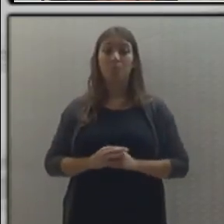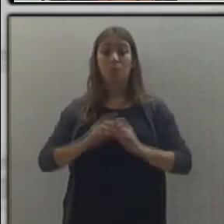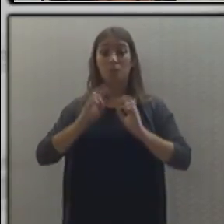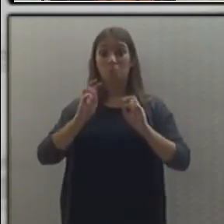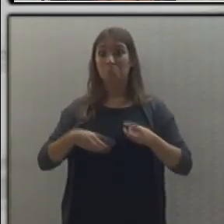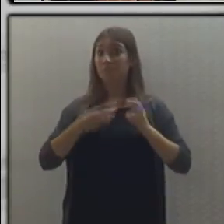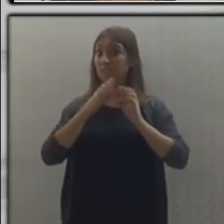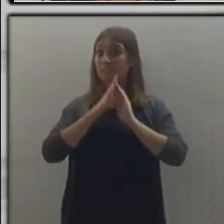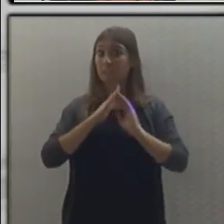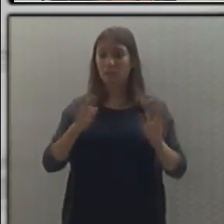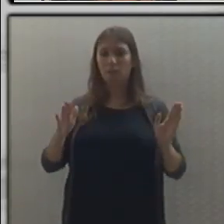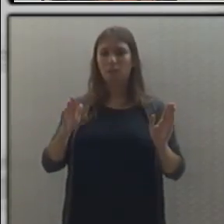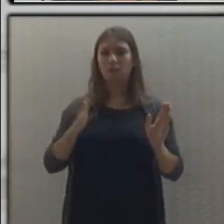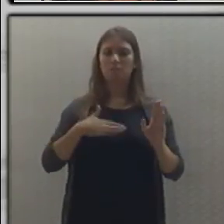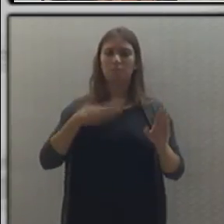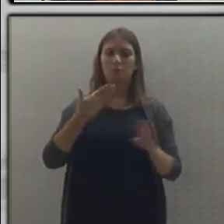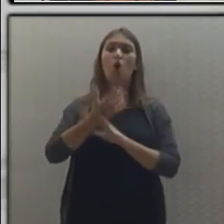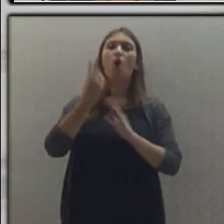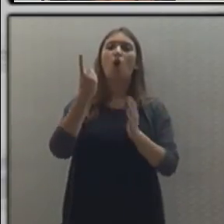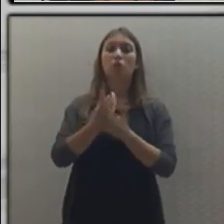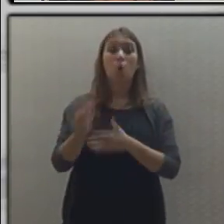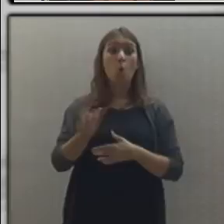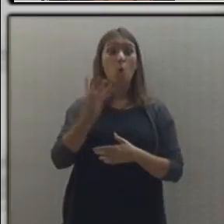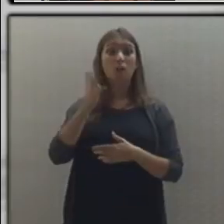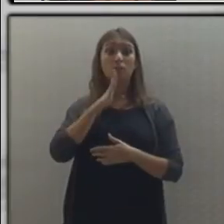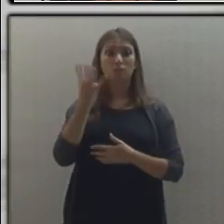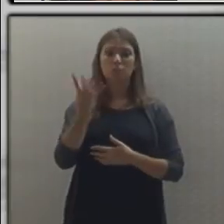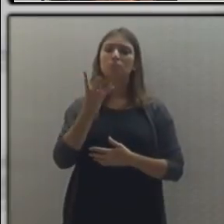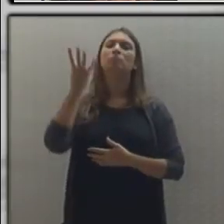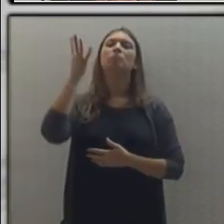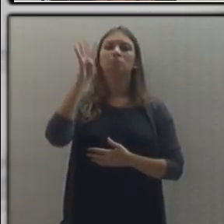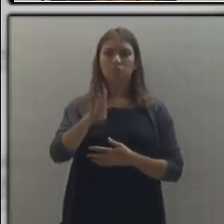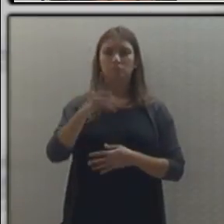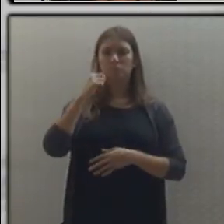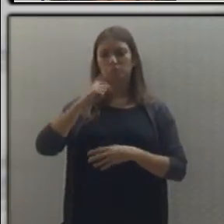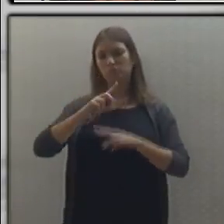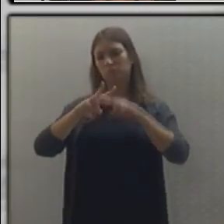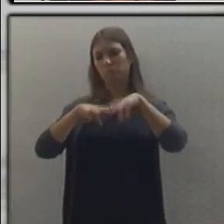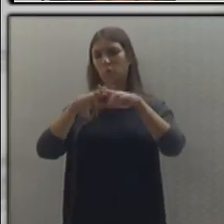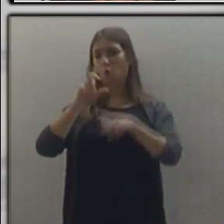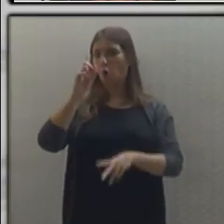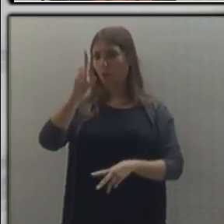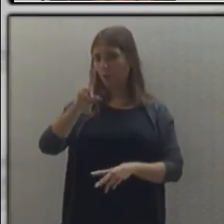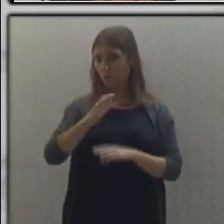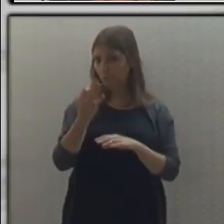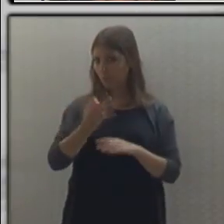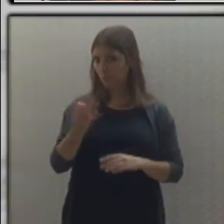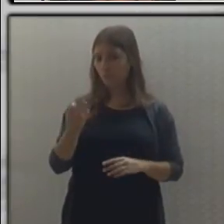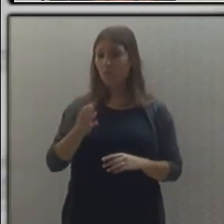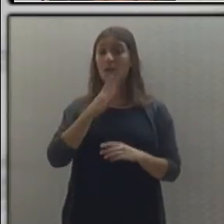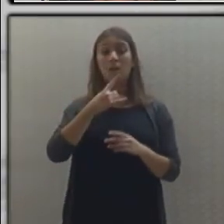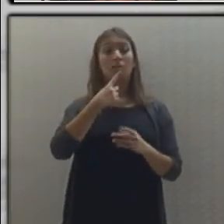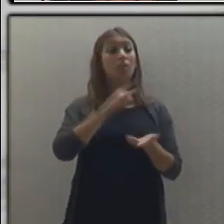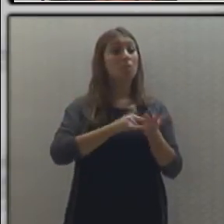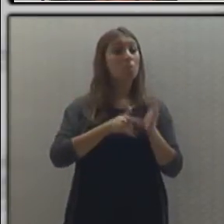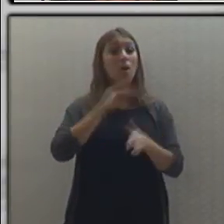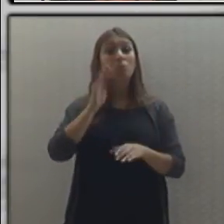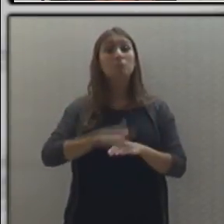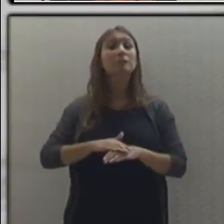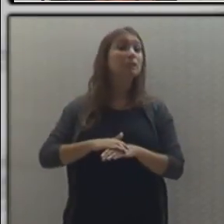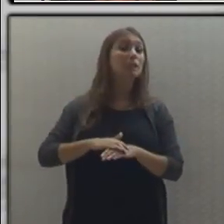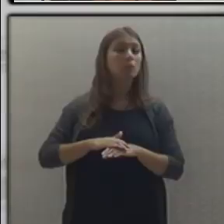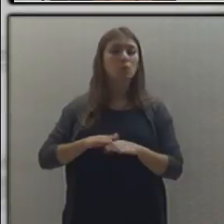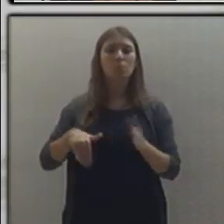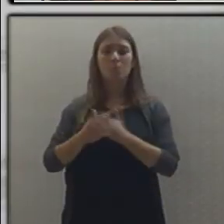la ejecución, vamos a validarlo otra vez todos los agentes para ver que la obra está bien ejecutada según proyecto y para enseñar